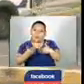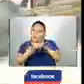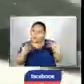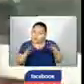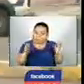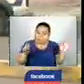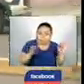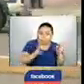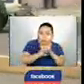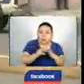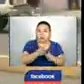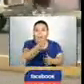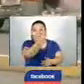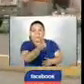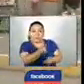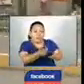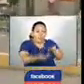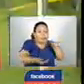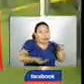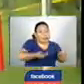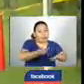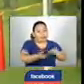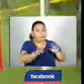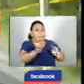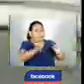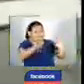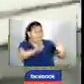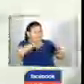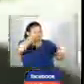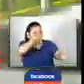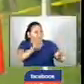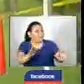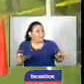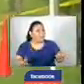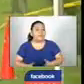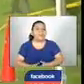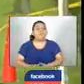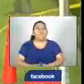con la encargada de negocios tras este incidente para hablar de este tema.